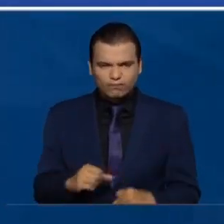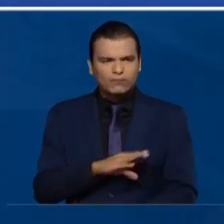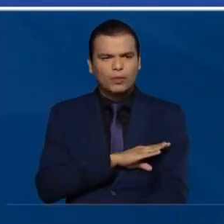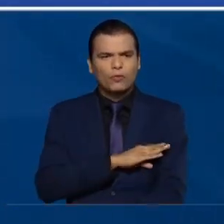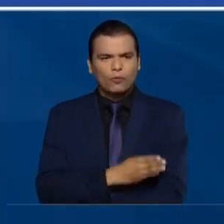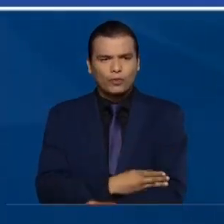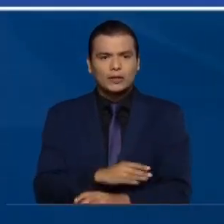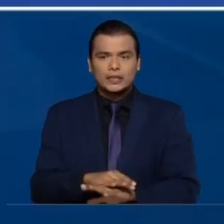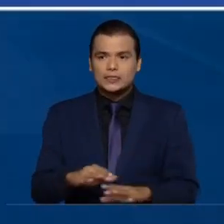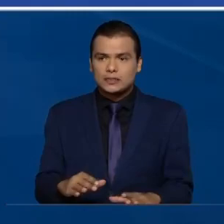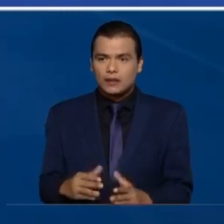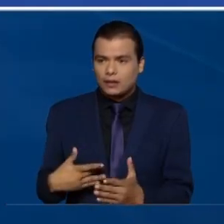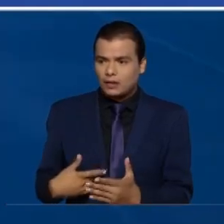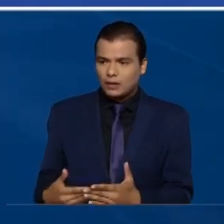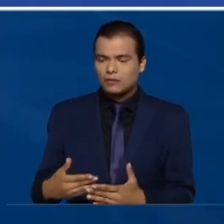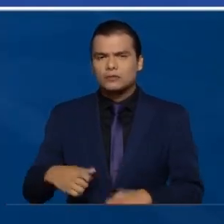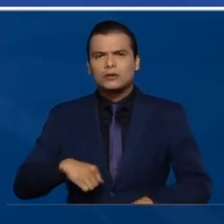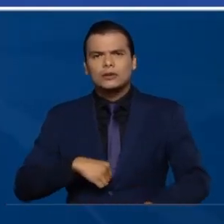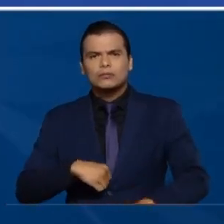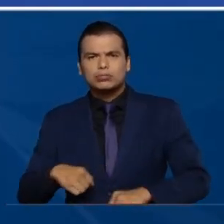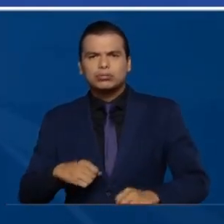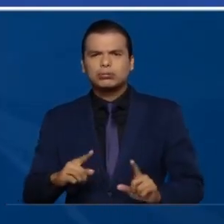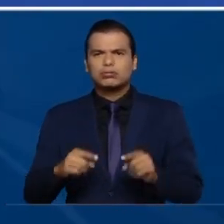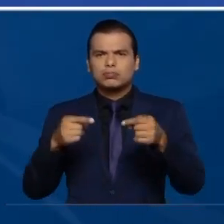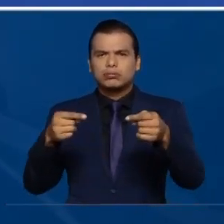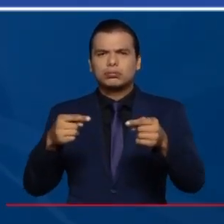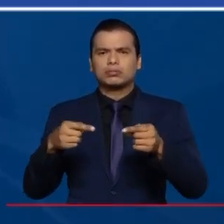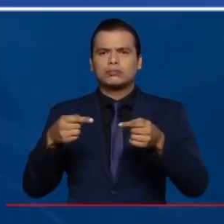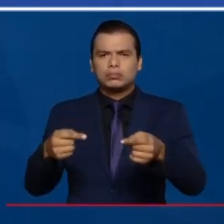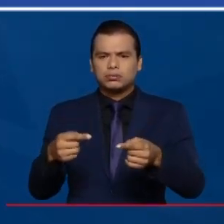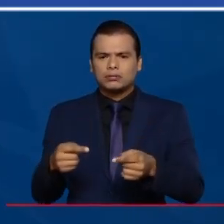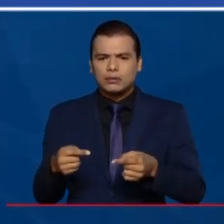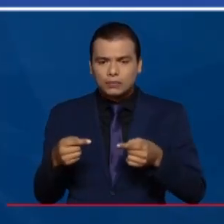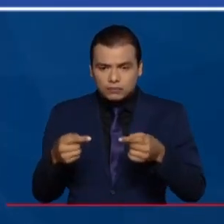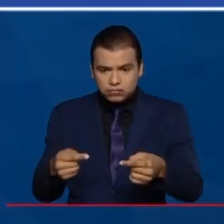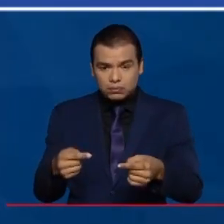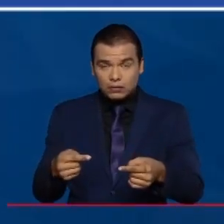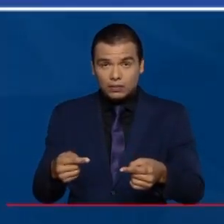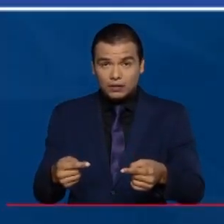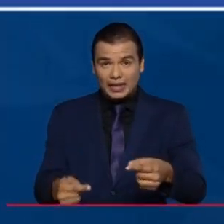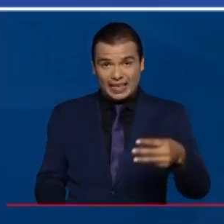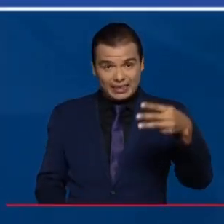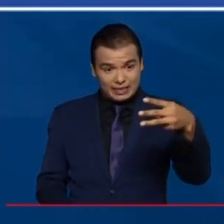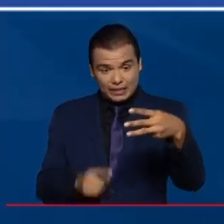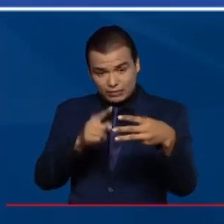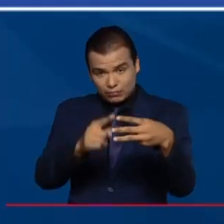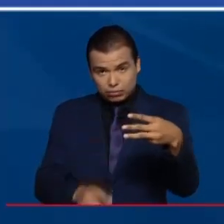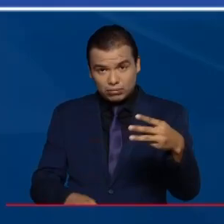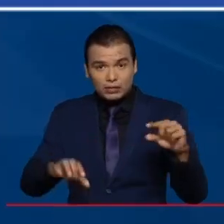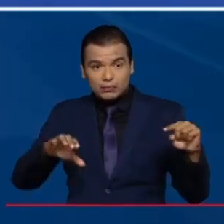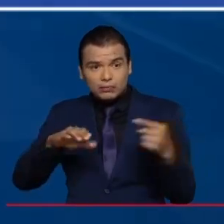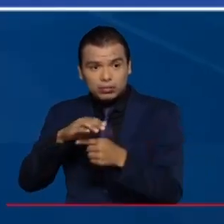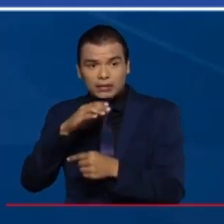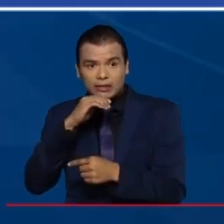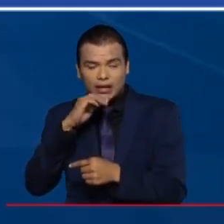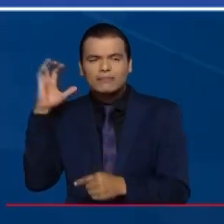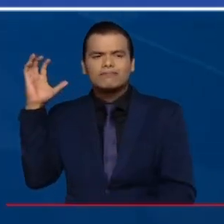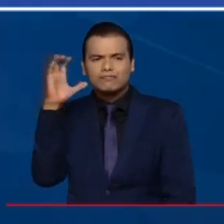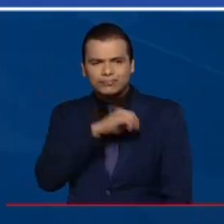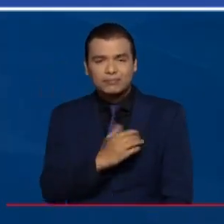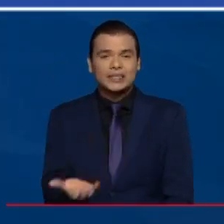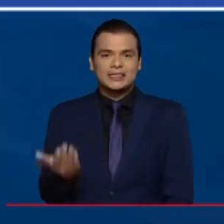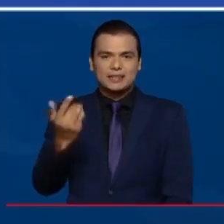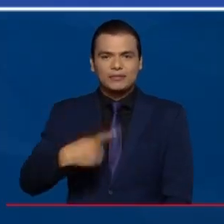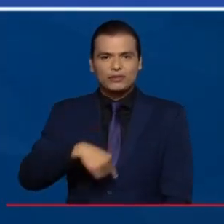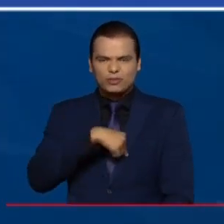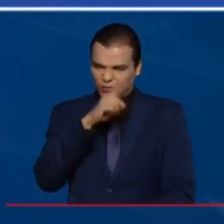tres partidos con con nuestra portería cero habla de un equilibrio que debíamos tener y luego aspecto hace bien potenciando de